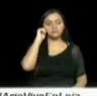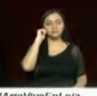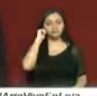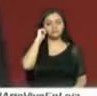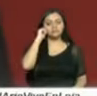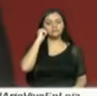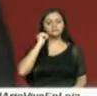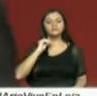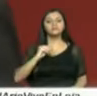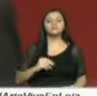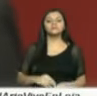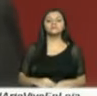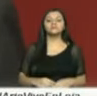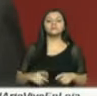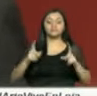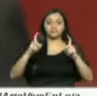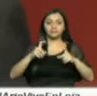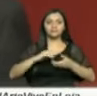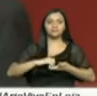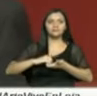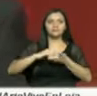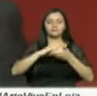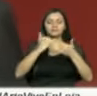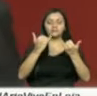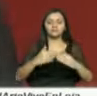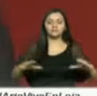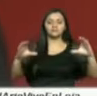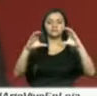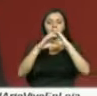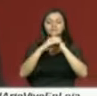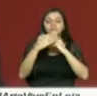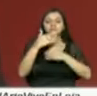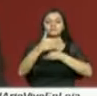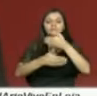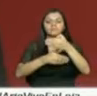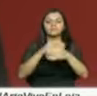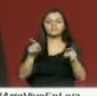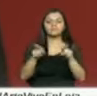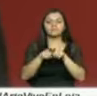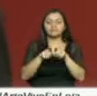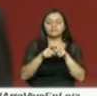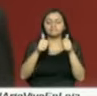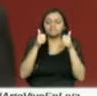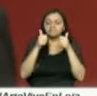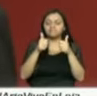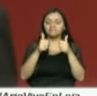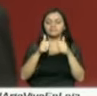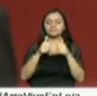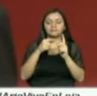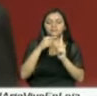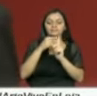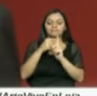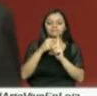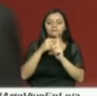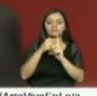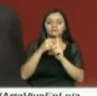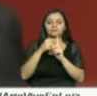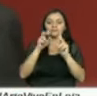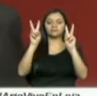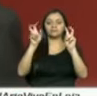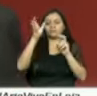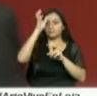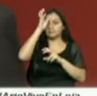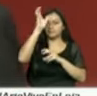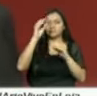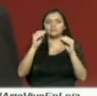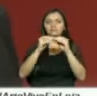y fraternizamos esta noche configuran un mes luminoso e inolvidable para la cultura y las artes de nuestro